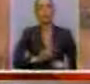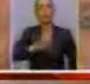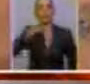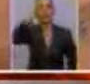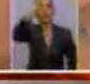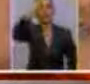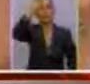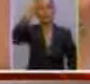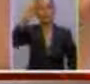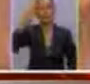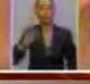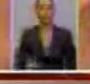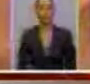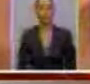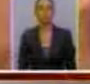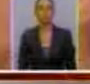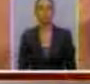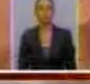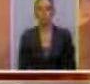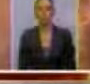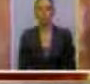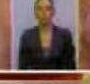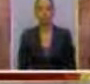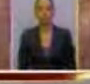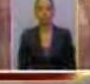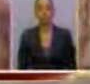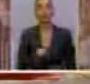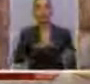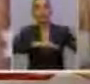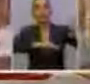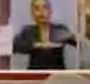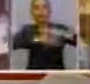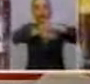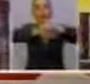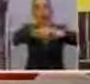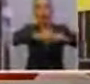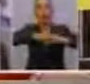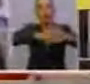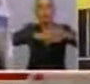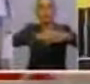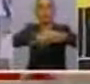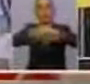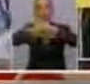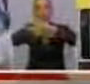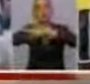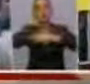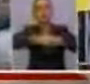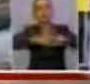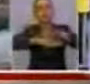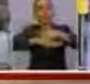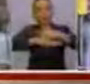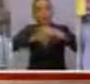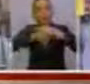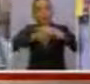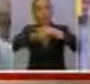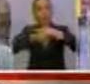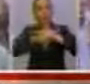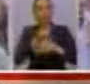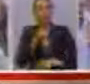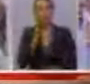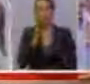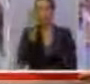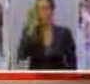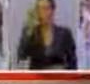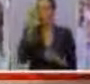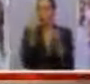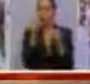de cumplir con el programa de gobierno, pero también mediante el diálogo. Así es, ella ha dicho que las cifras económicas importan, pero parece